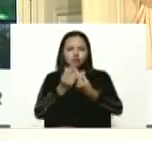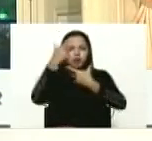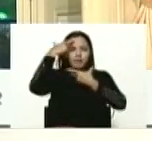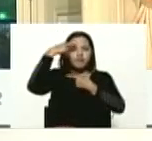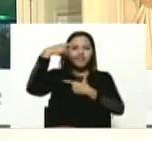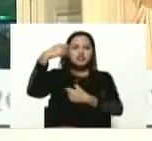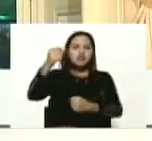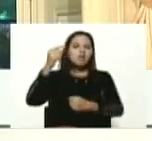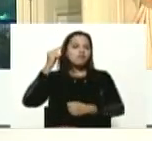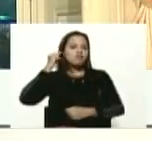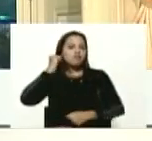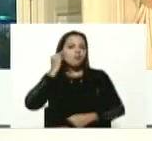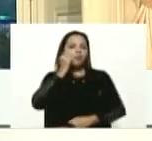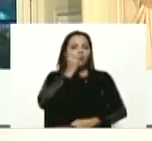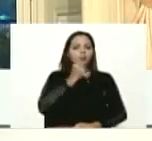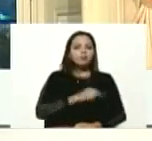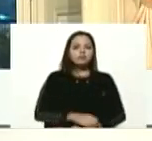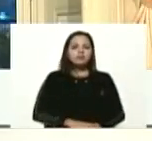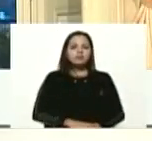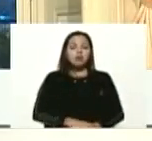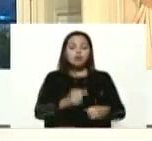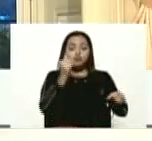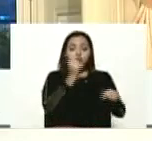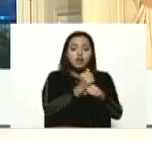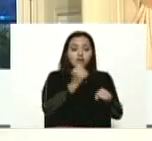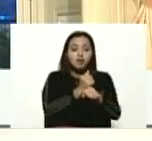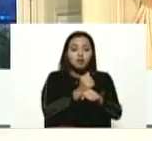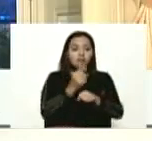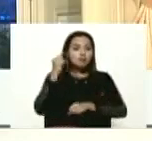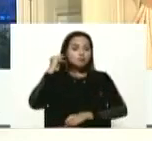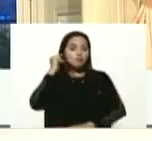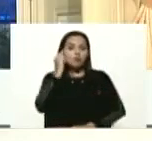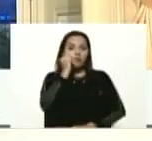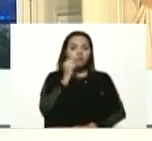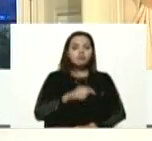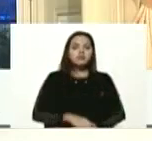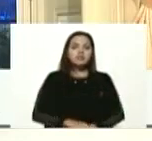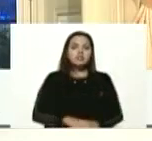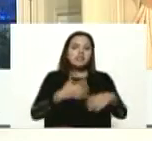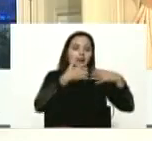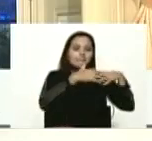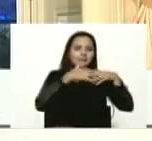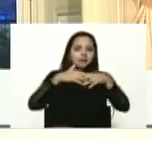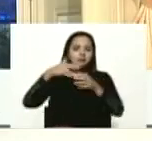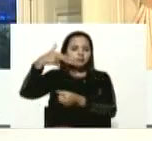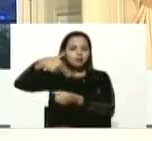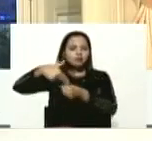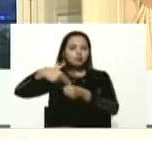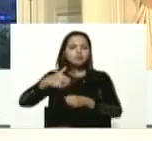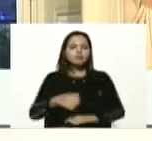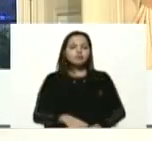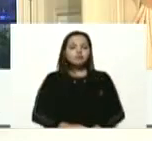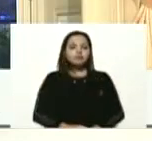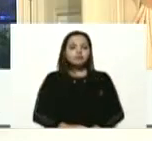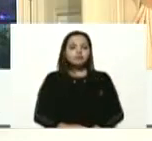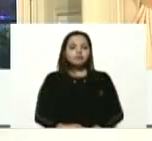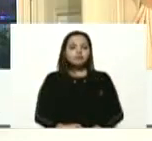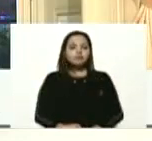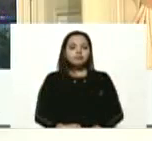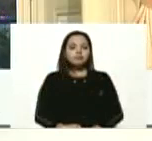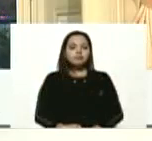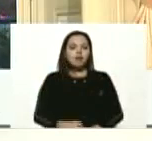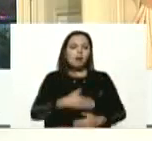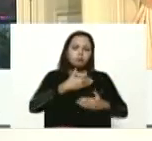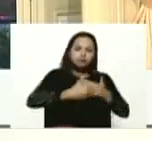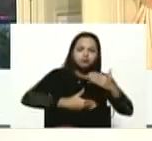profesionales, las profesionales, los trabajadores, las trabajadoras de la industria petrolera. Vamos